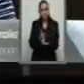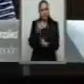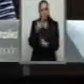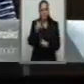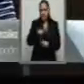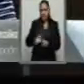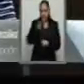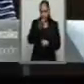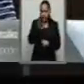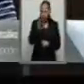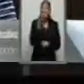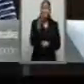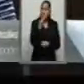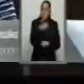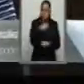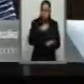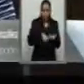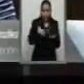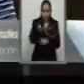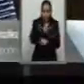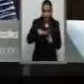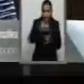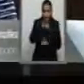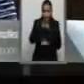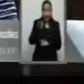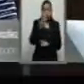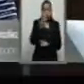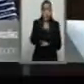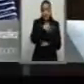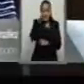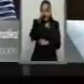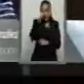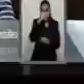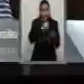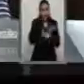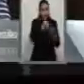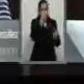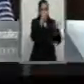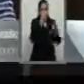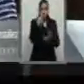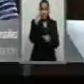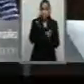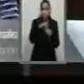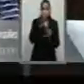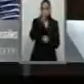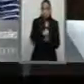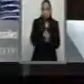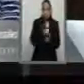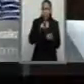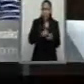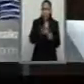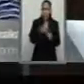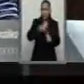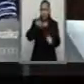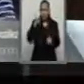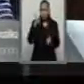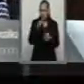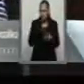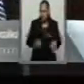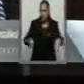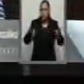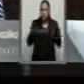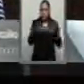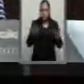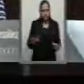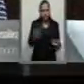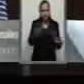el Congreso de la Unión, como los desean quienes van a votar en contra. Resulta irónico que a la concentración humana